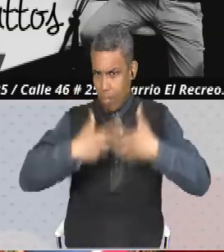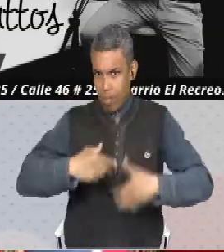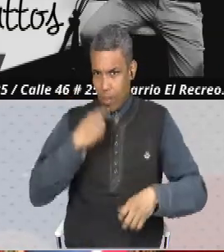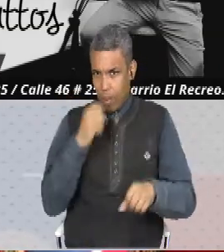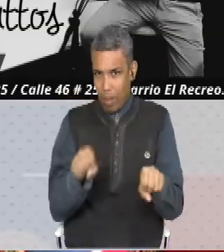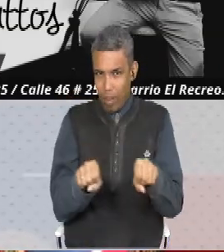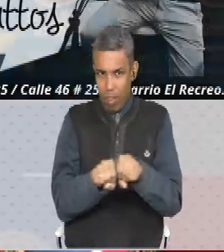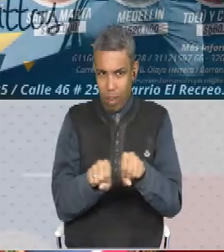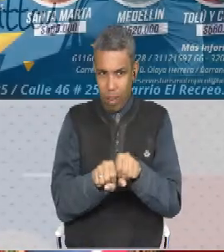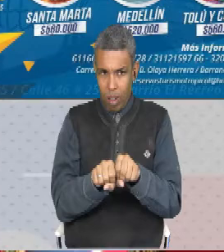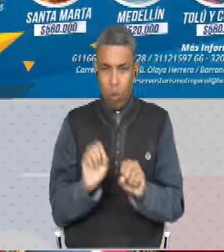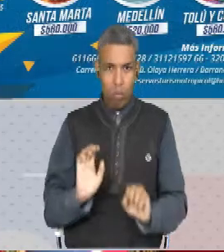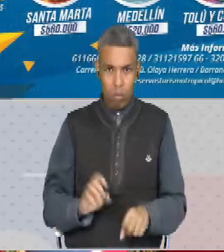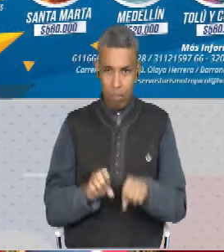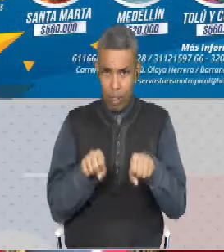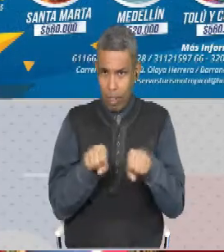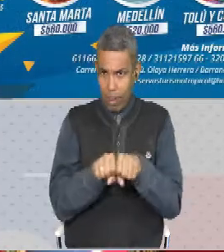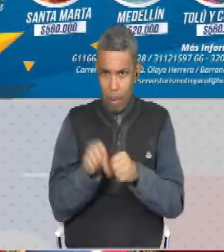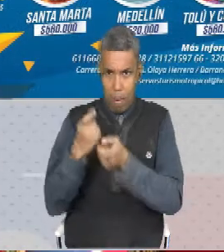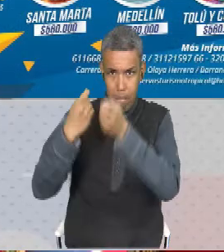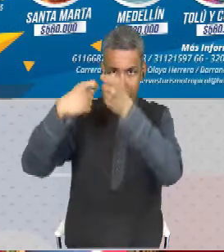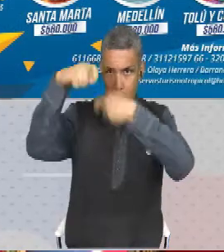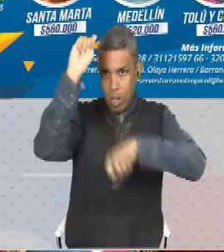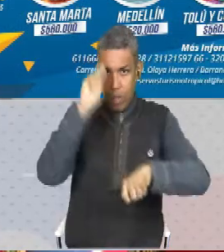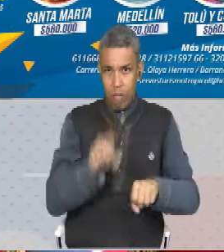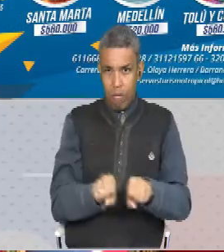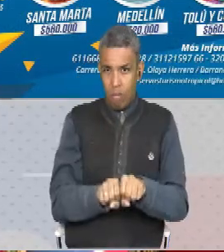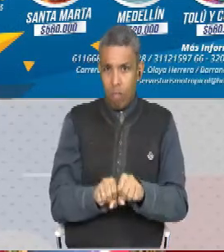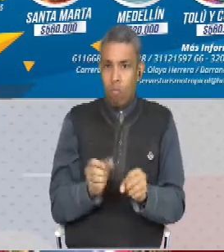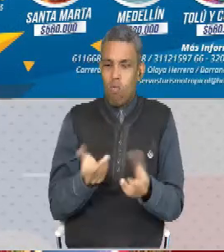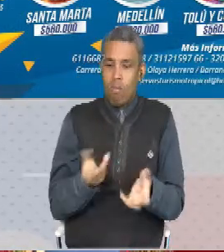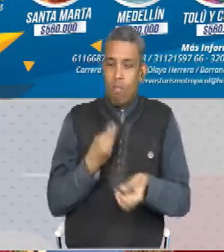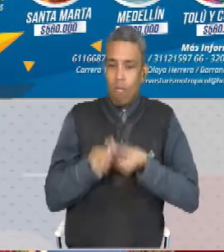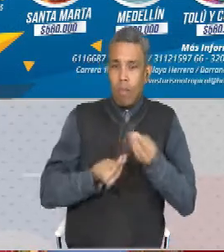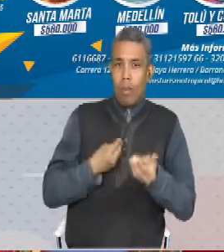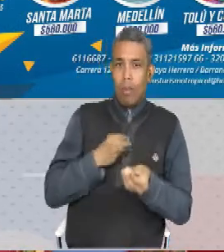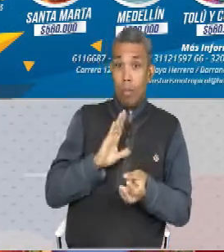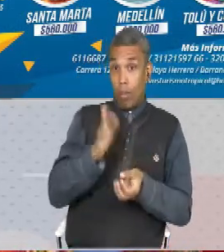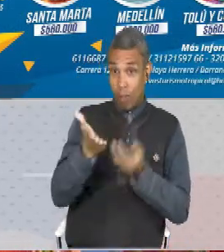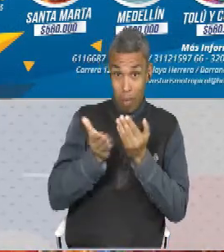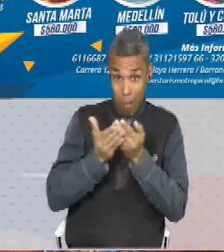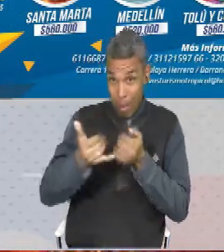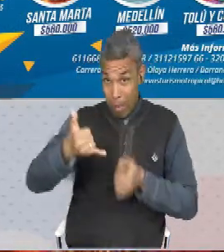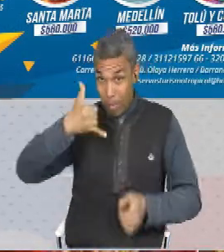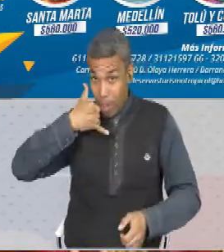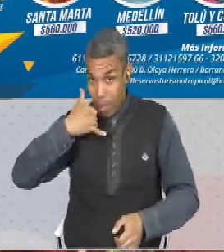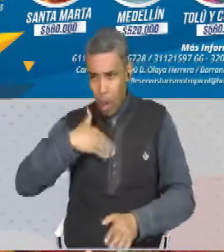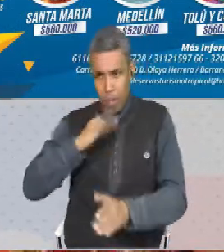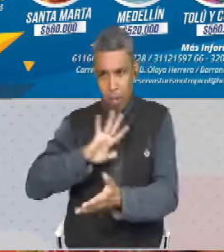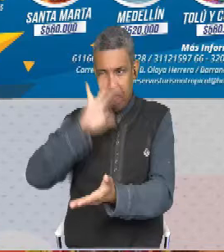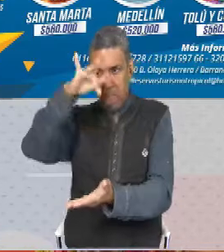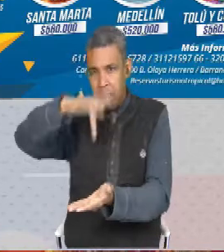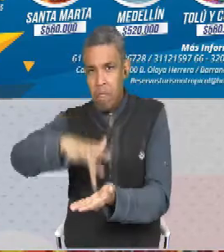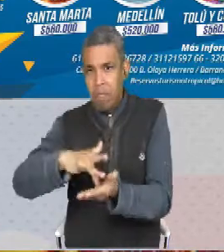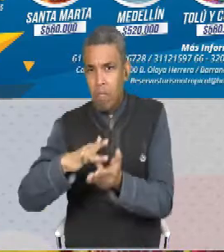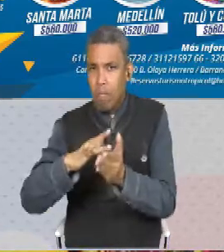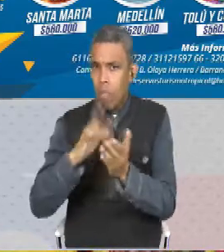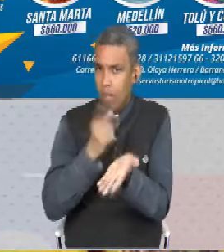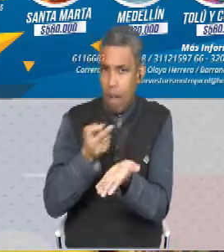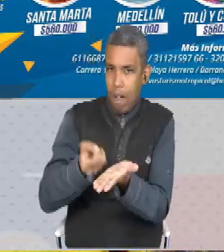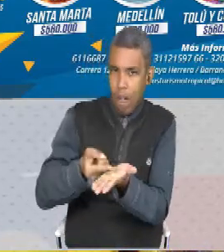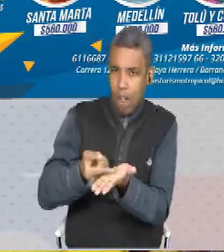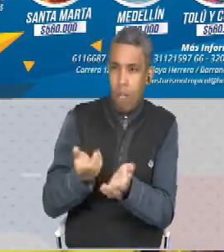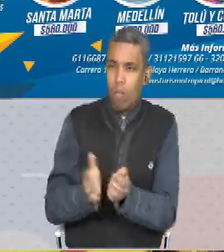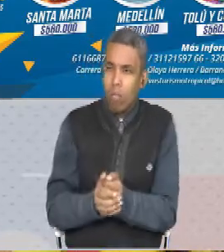Flores primero lo que hace es tener una reunión con el cliente, escucho las necesidades y hacia dónde quiere llevar el